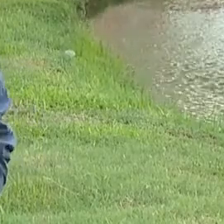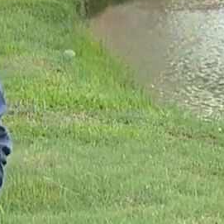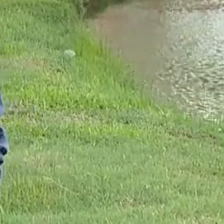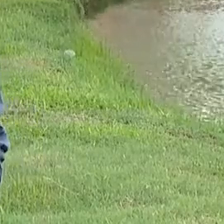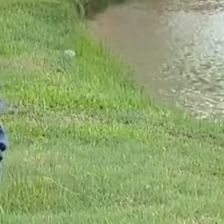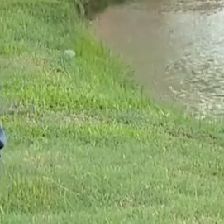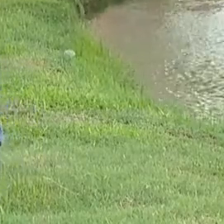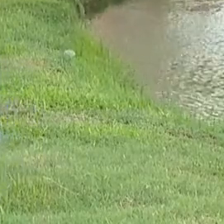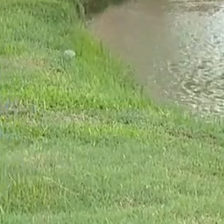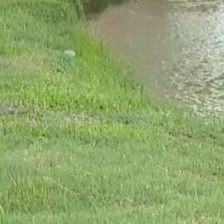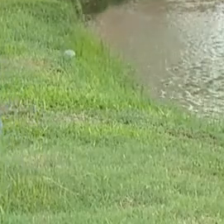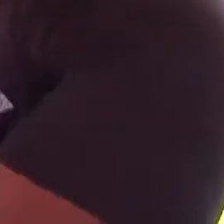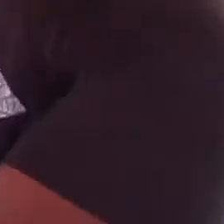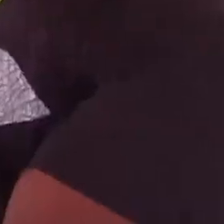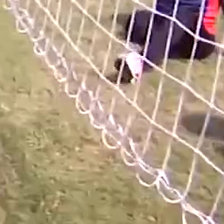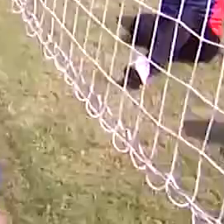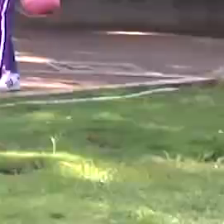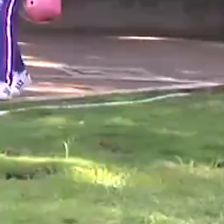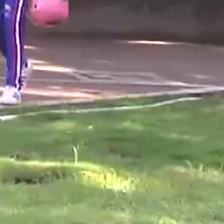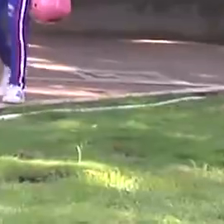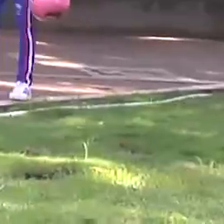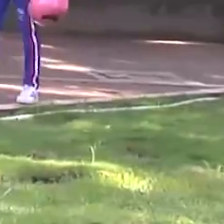condición de discapacidad física.